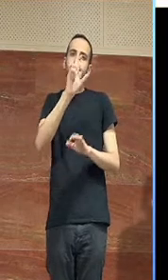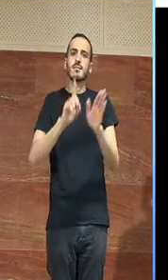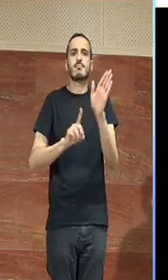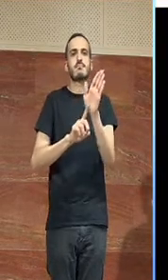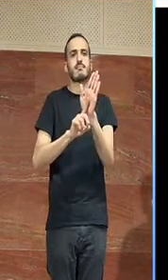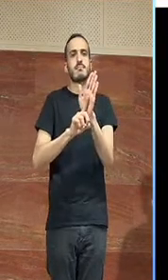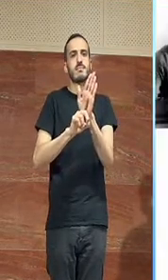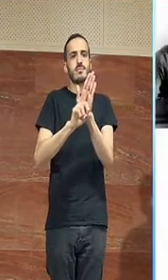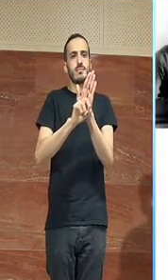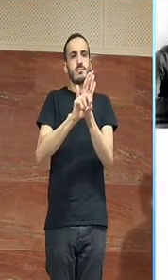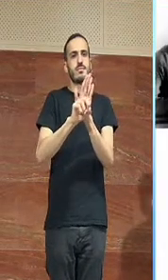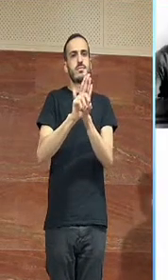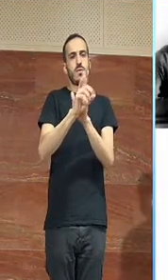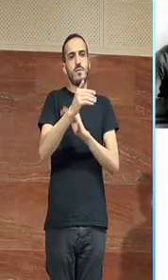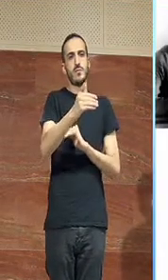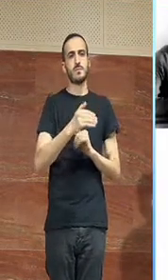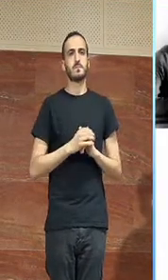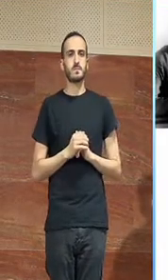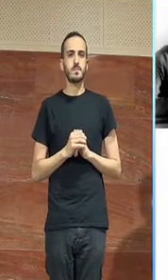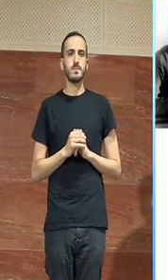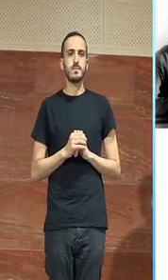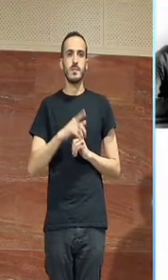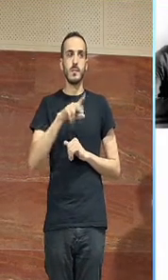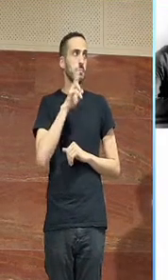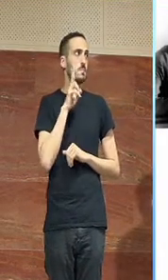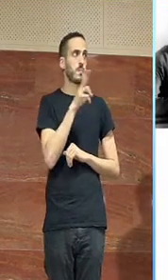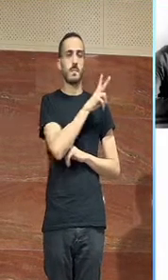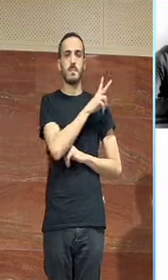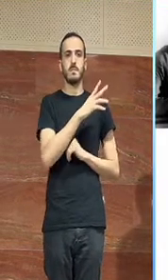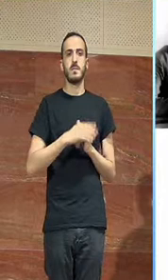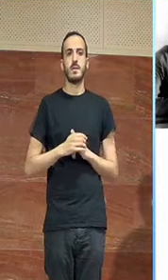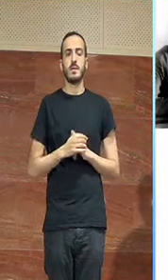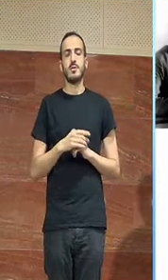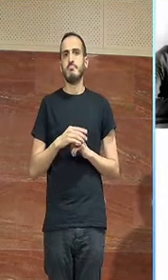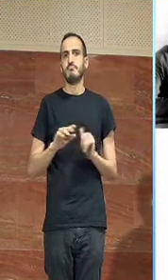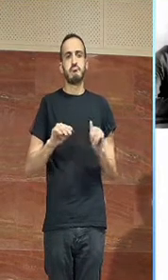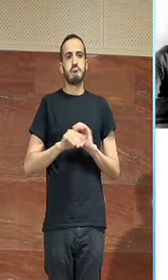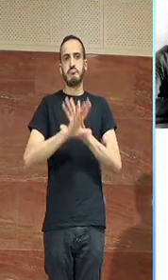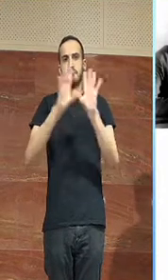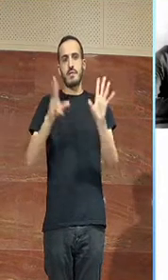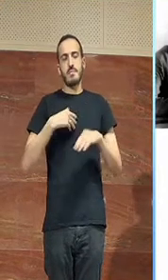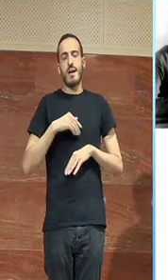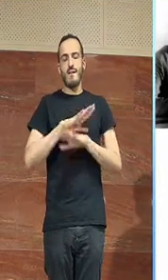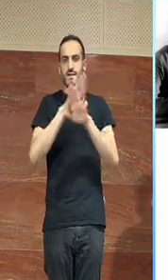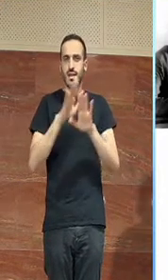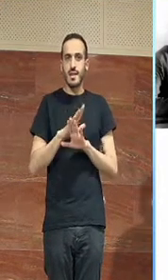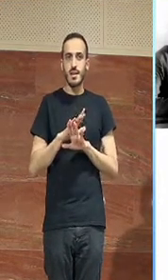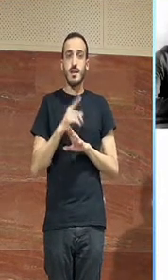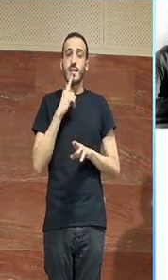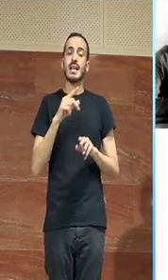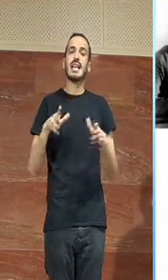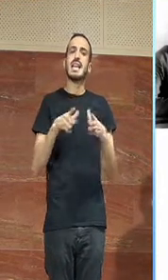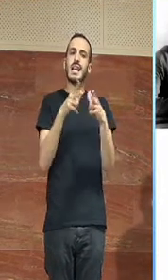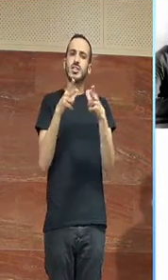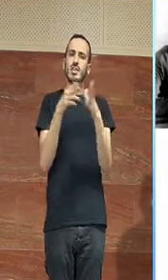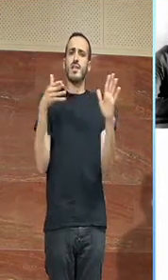que también os dejaré para que podáis ver y acabar con esta frase de Orwell que dice que lo que define a la sociedad actual